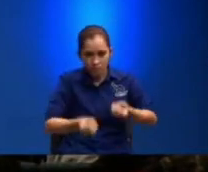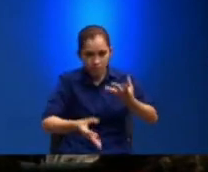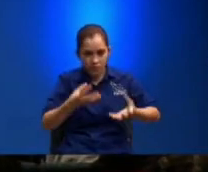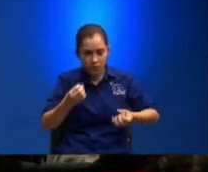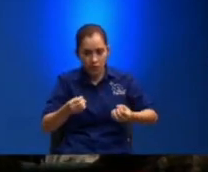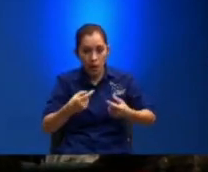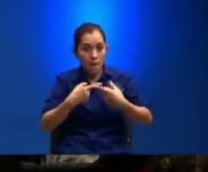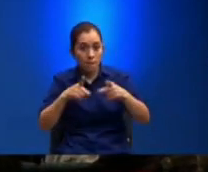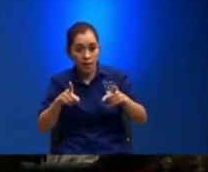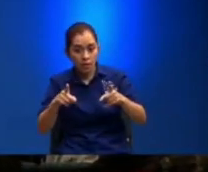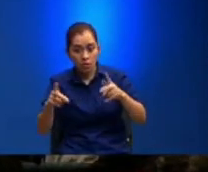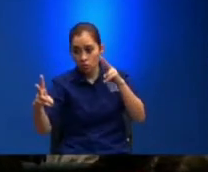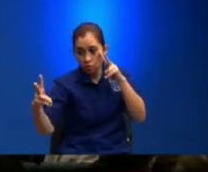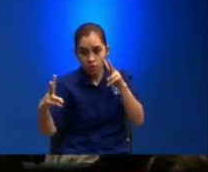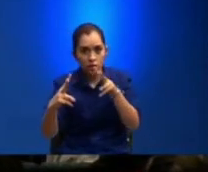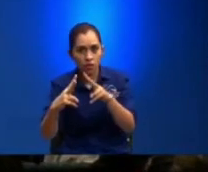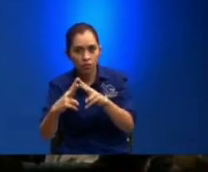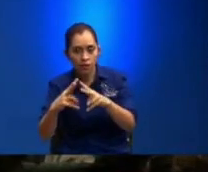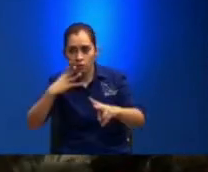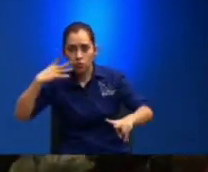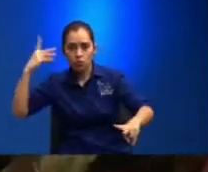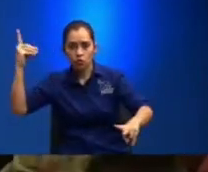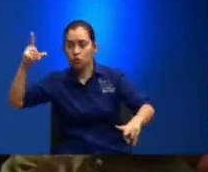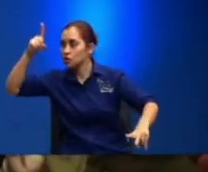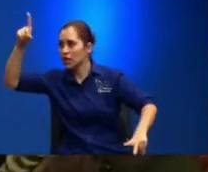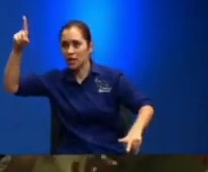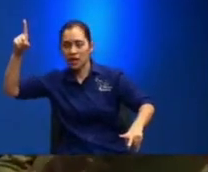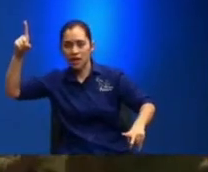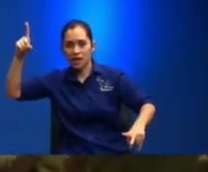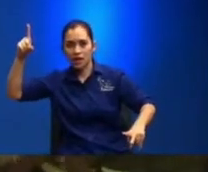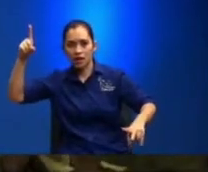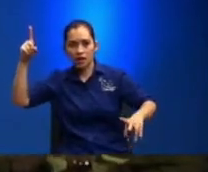en un aplauso de un fuerte al rey